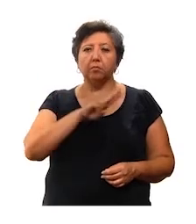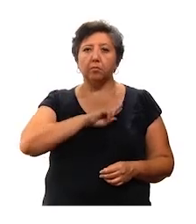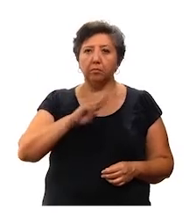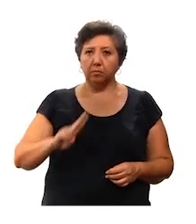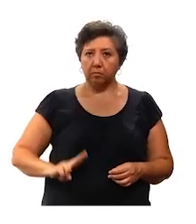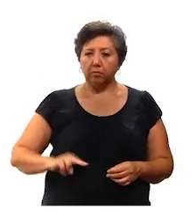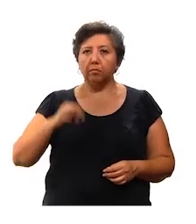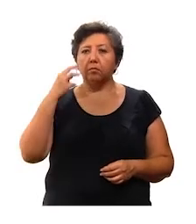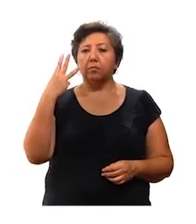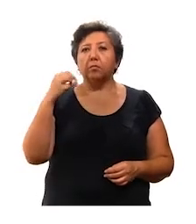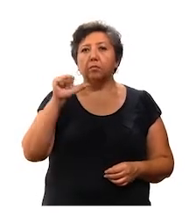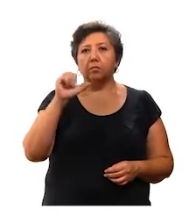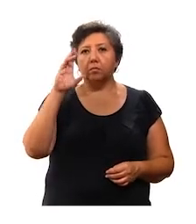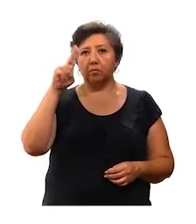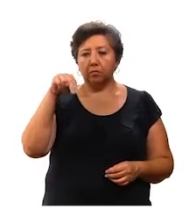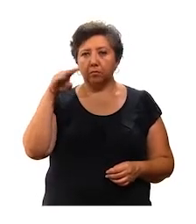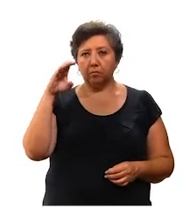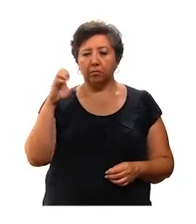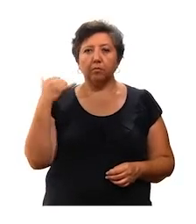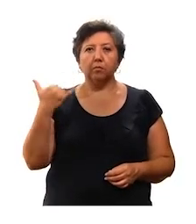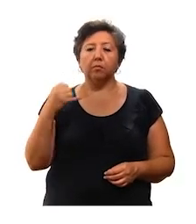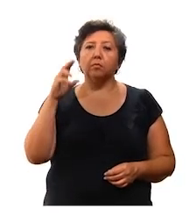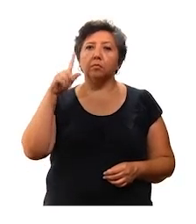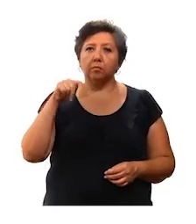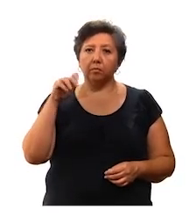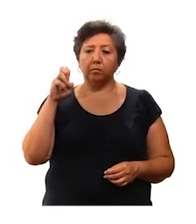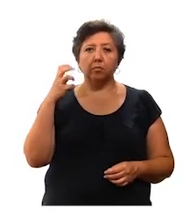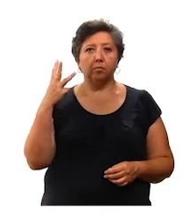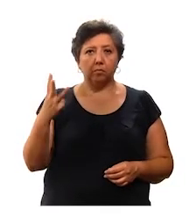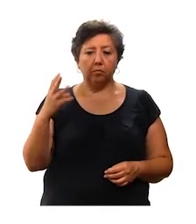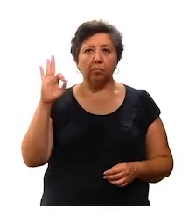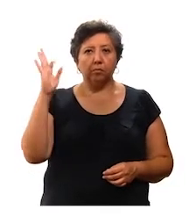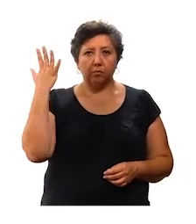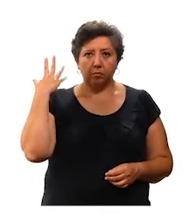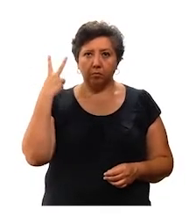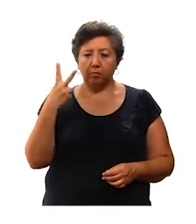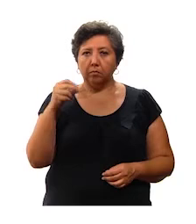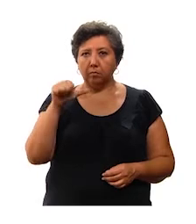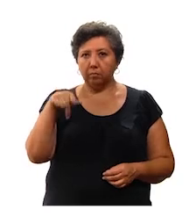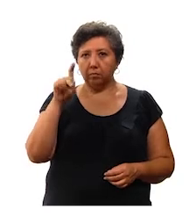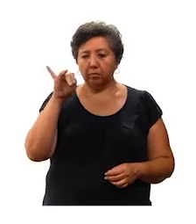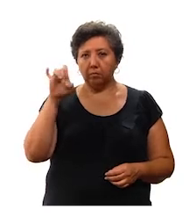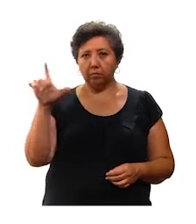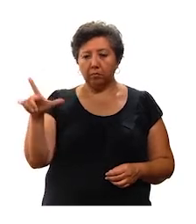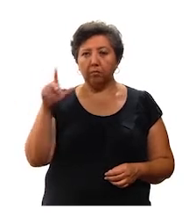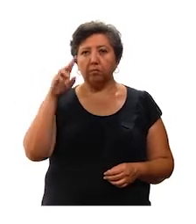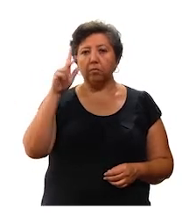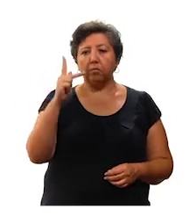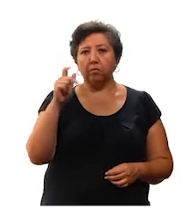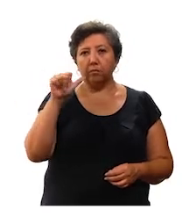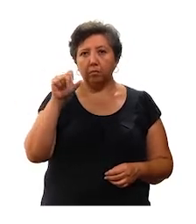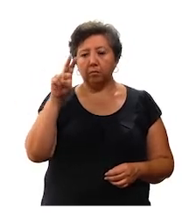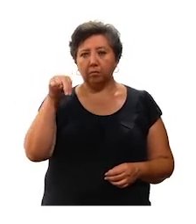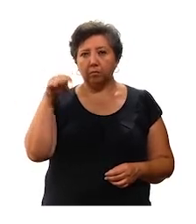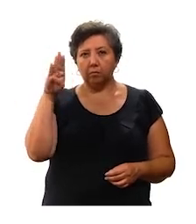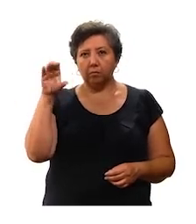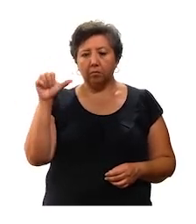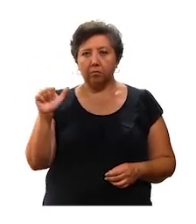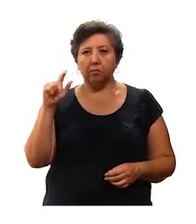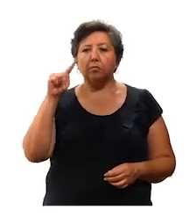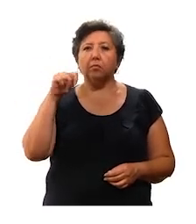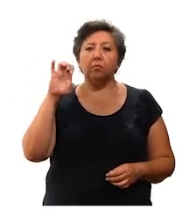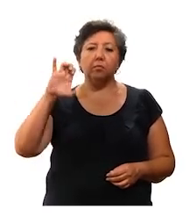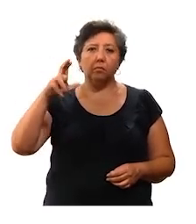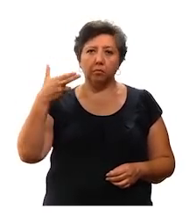Humán, 3 en Acanqué, Maxcanú y Motul, 3 foráneos, 2 en Aquil, Panabá, Río Lagartos y